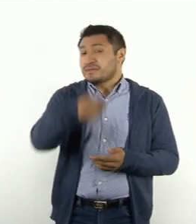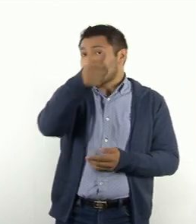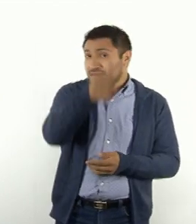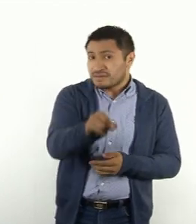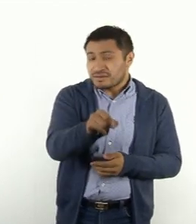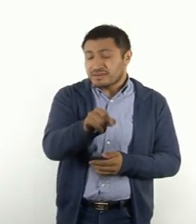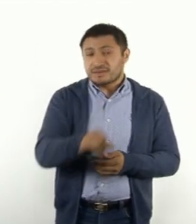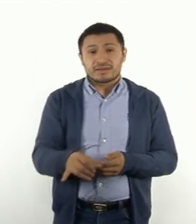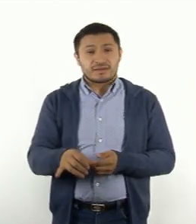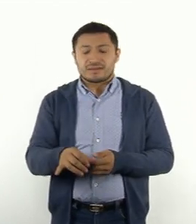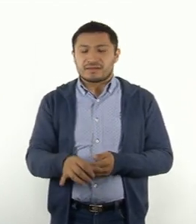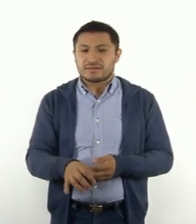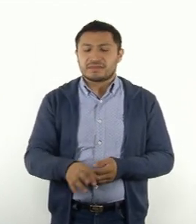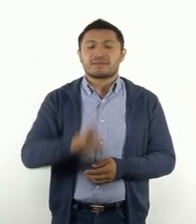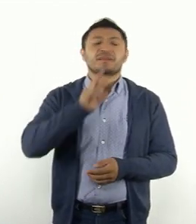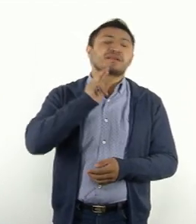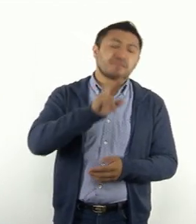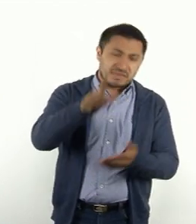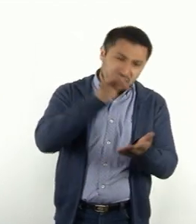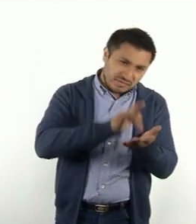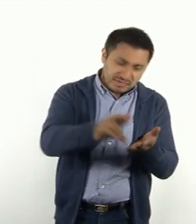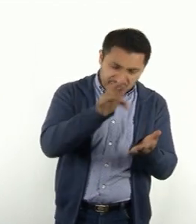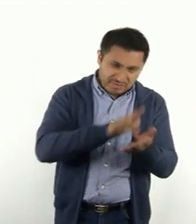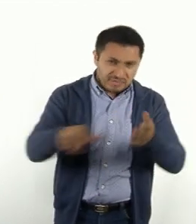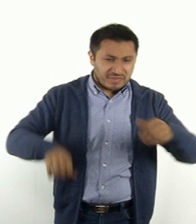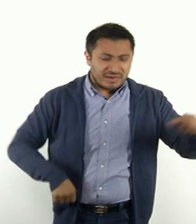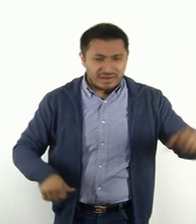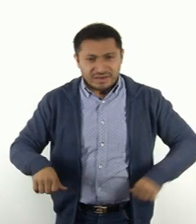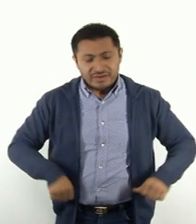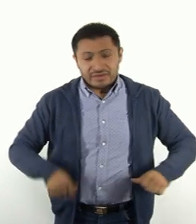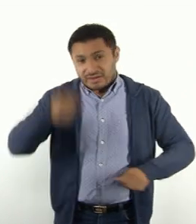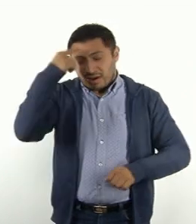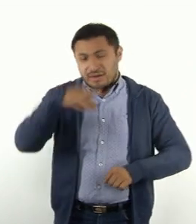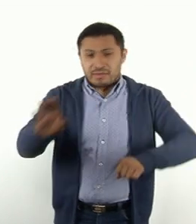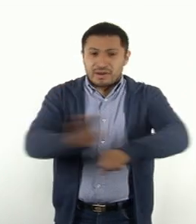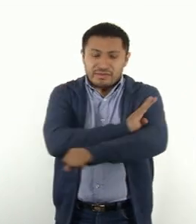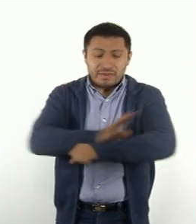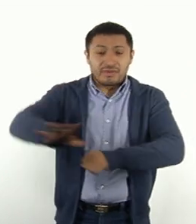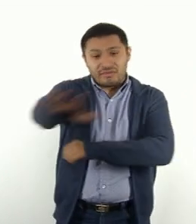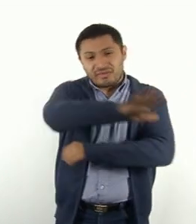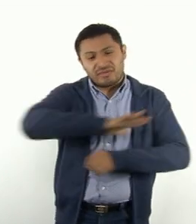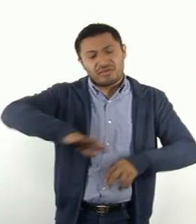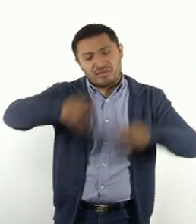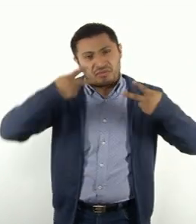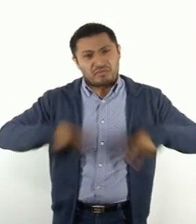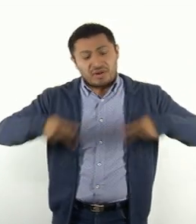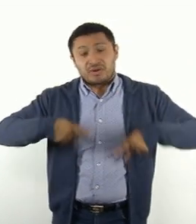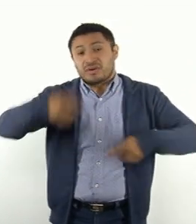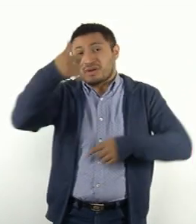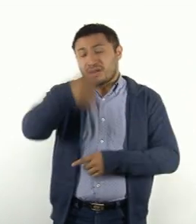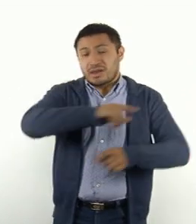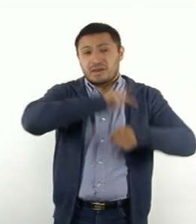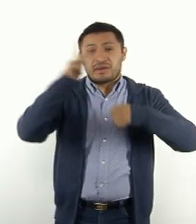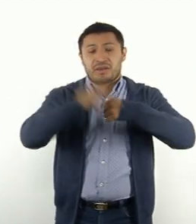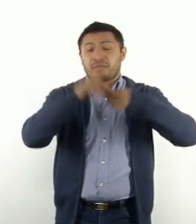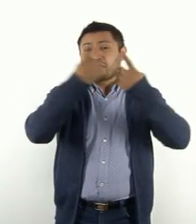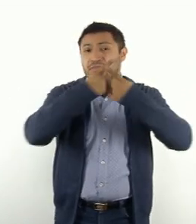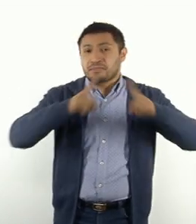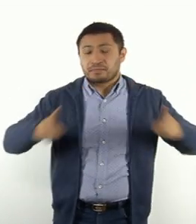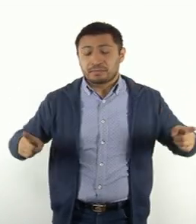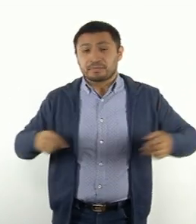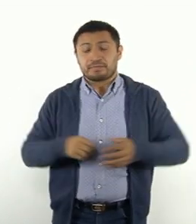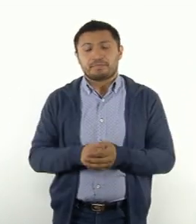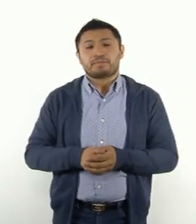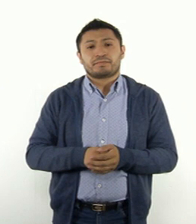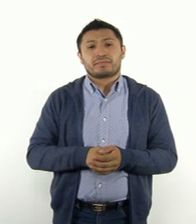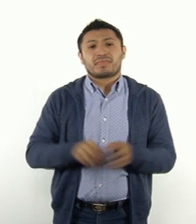que se tomen las mejores acciones con respecto al pueblo y el desarrollo de un país. En general, a través